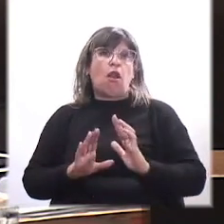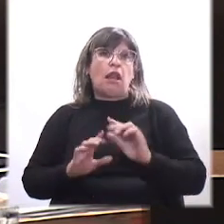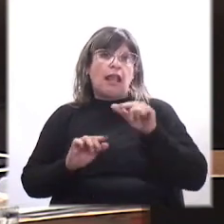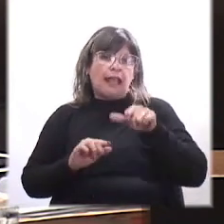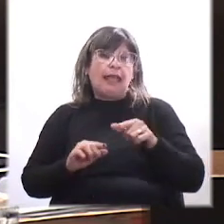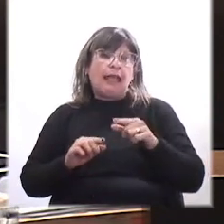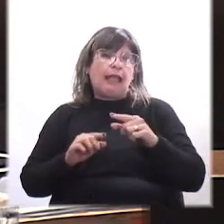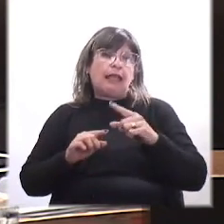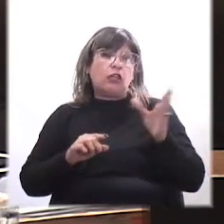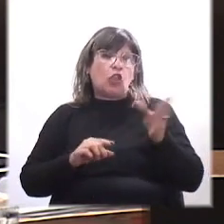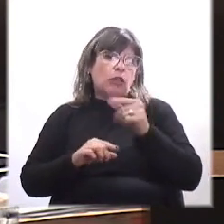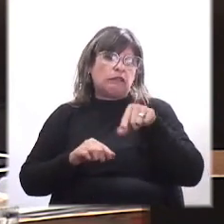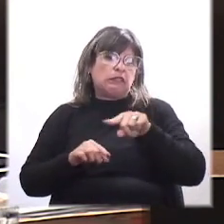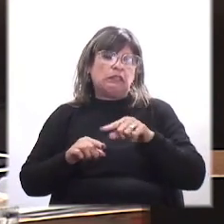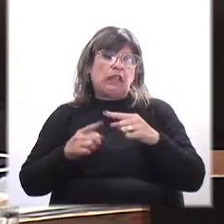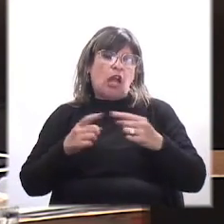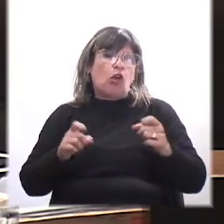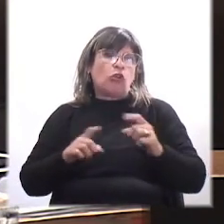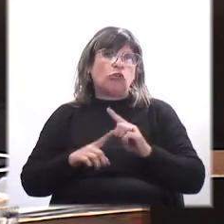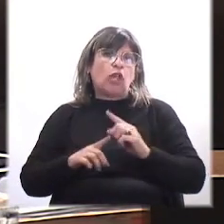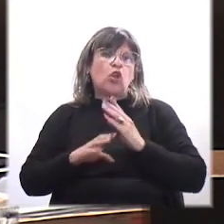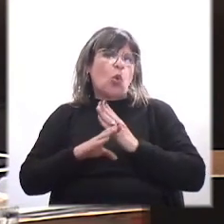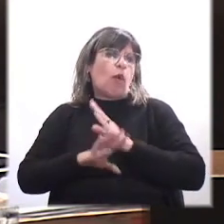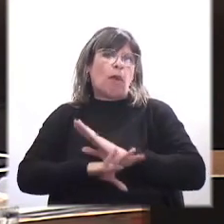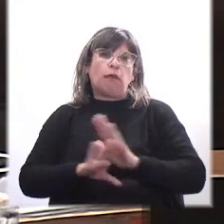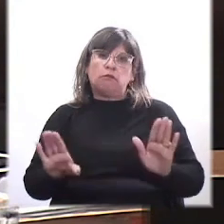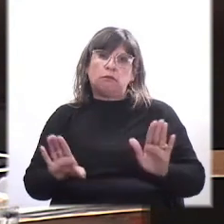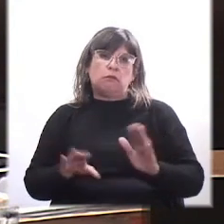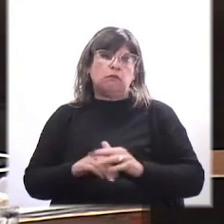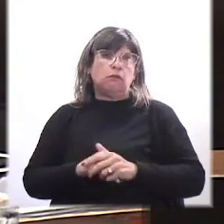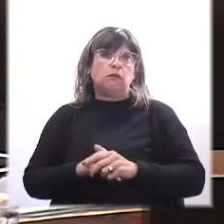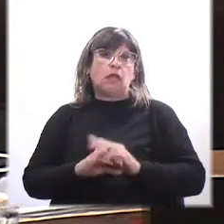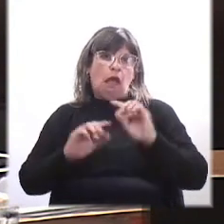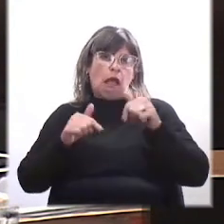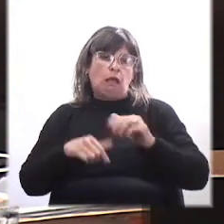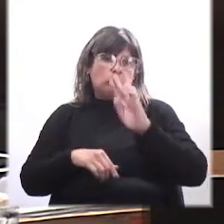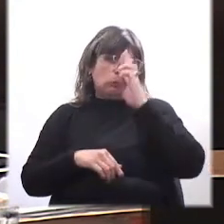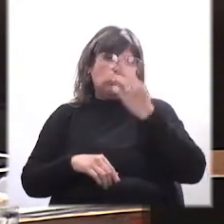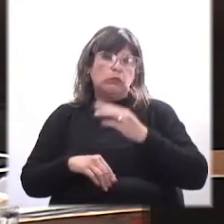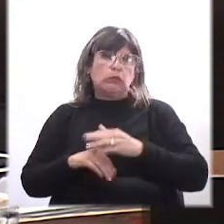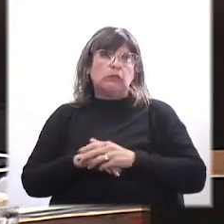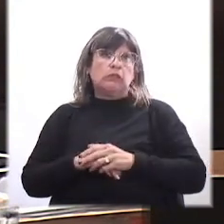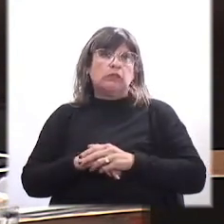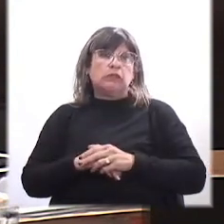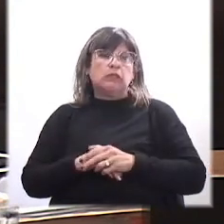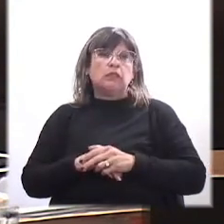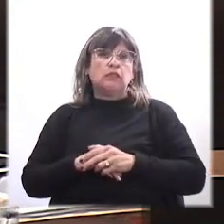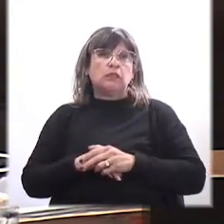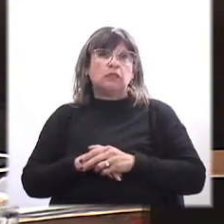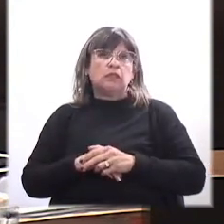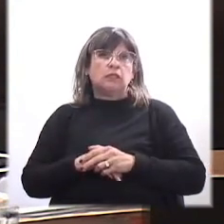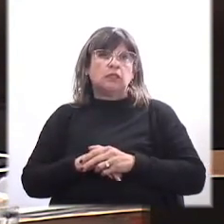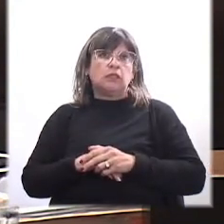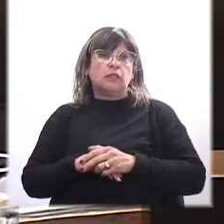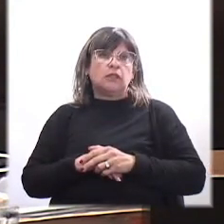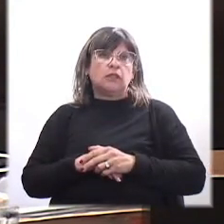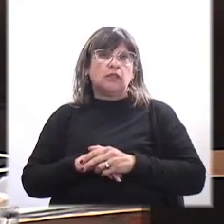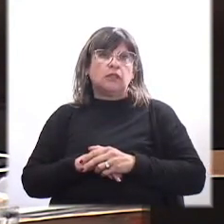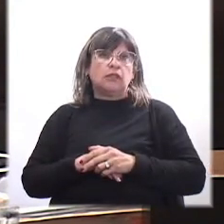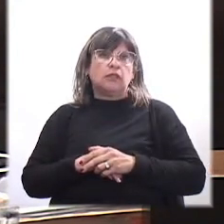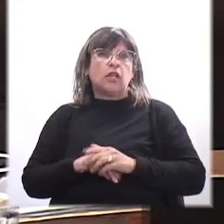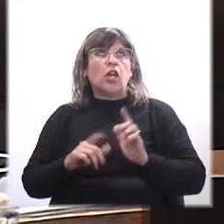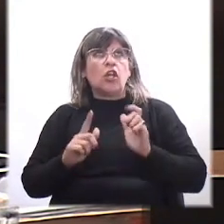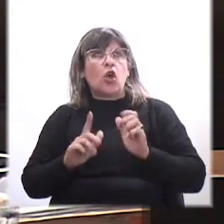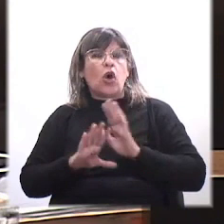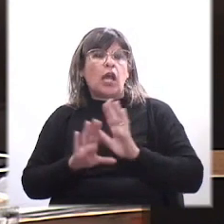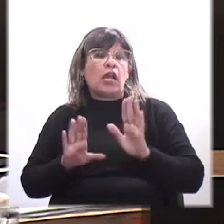estas cosas nunca vuelvan a pasar en nuestro país y que en el caso de que, y ojalá